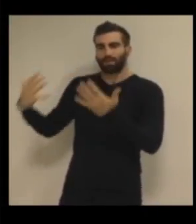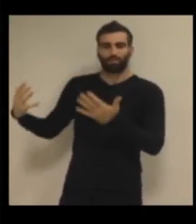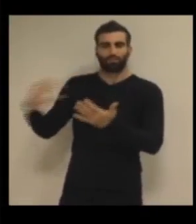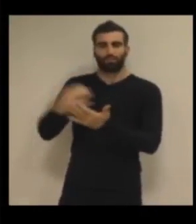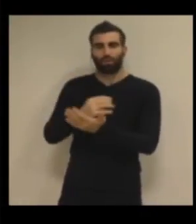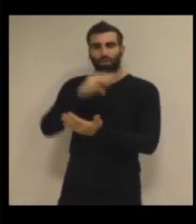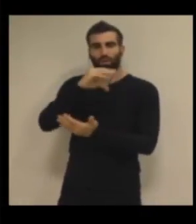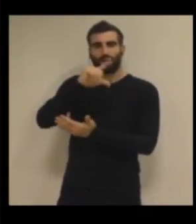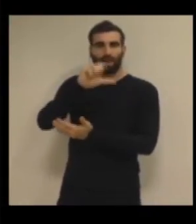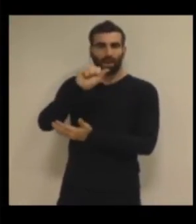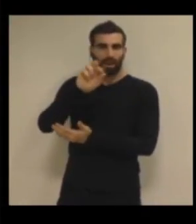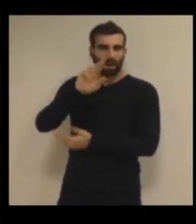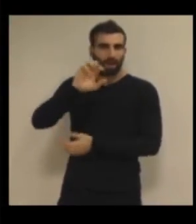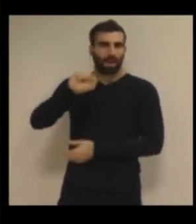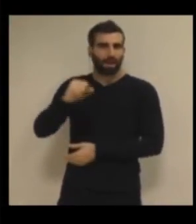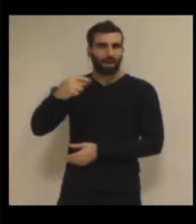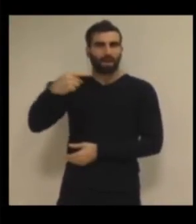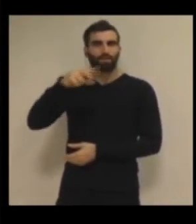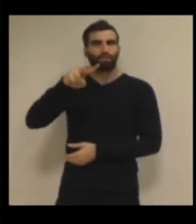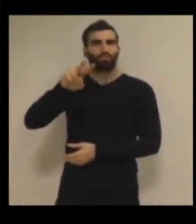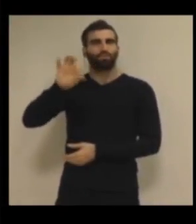Gustavo. Gracias.